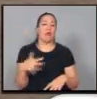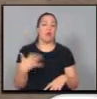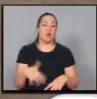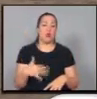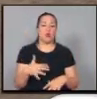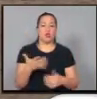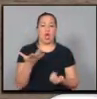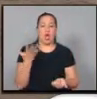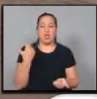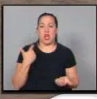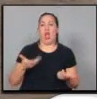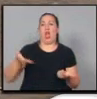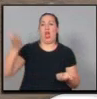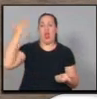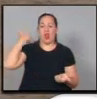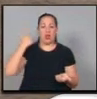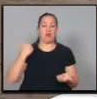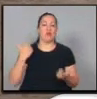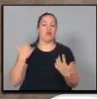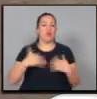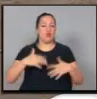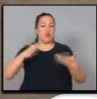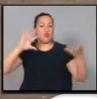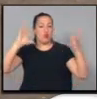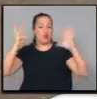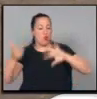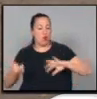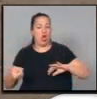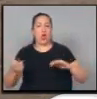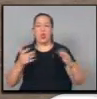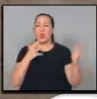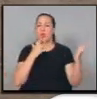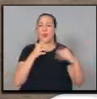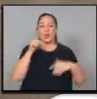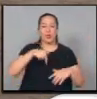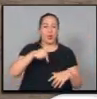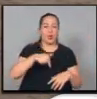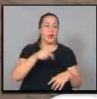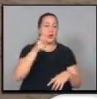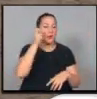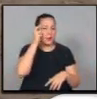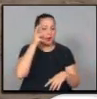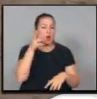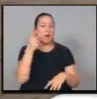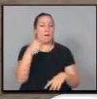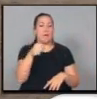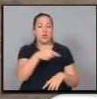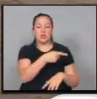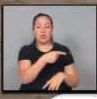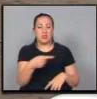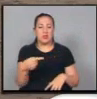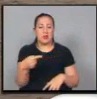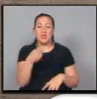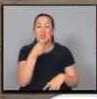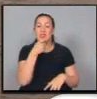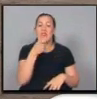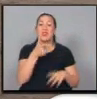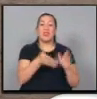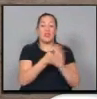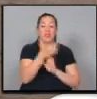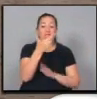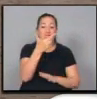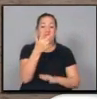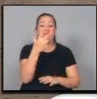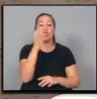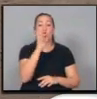antes de ayer, había mucha nube, mucho viento. Hoy es el peor día, ¿no? Pero es una semana que si elegiste estos 3 o 4 días,